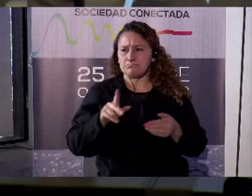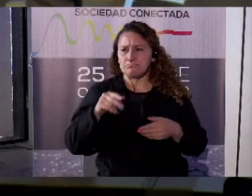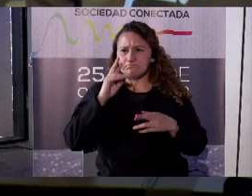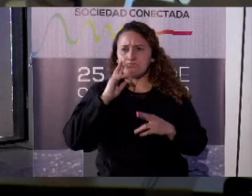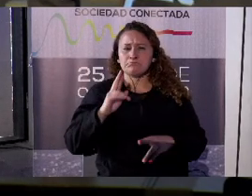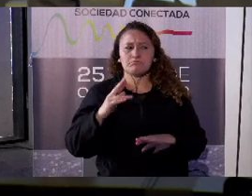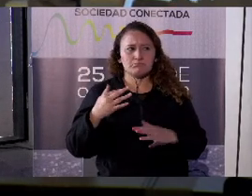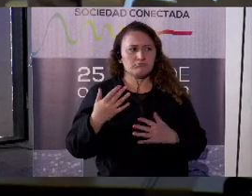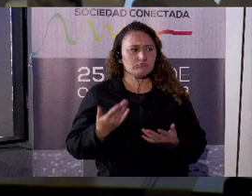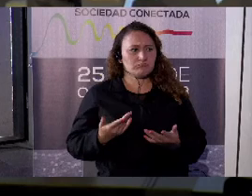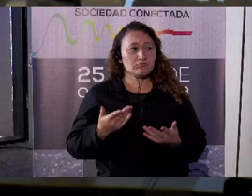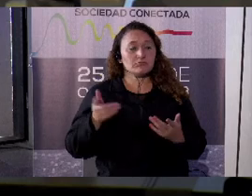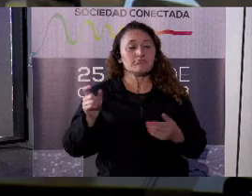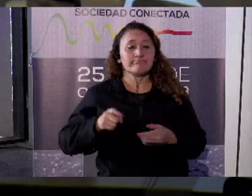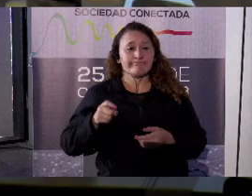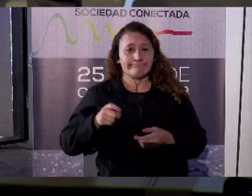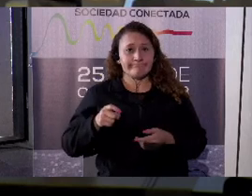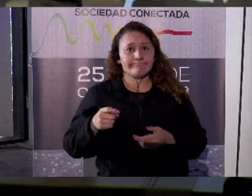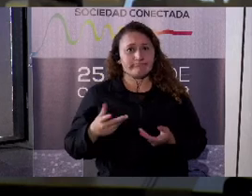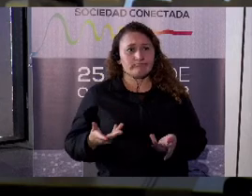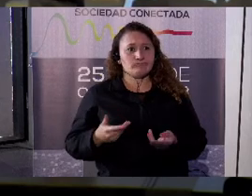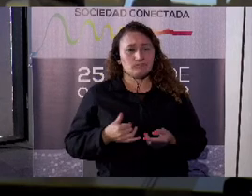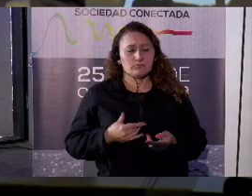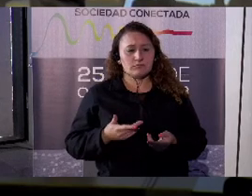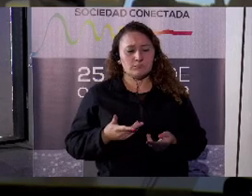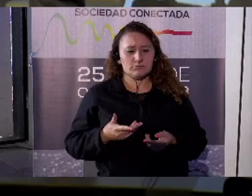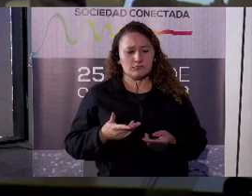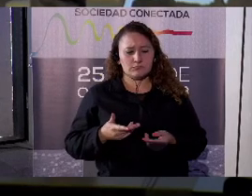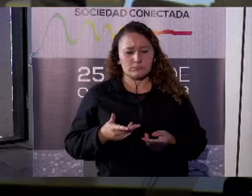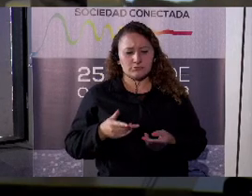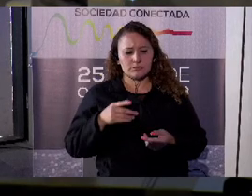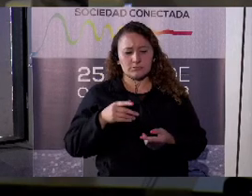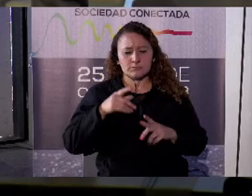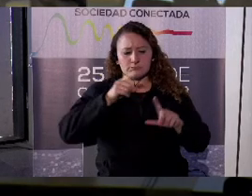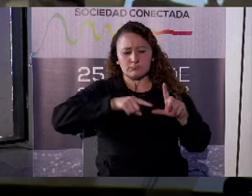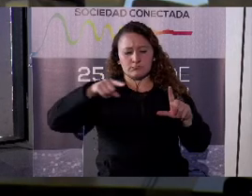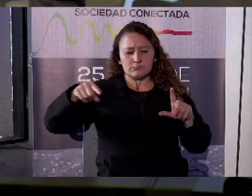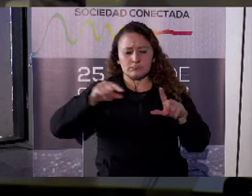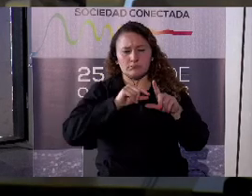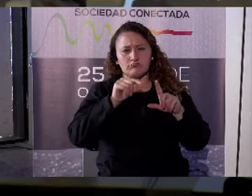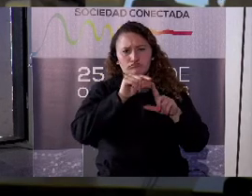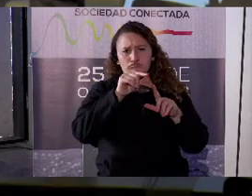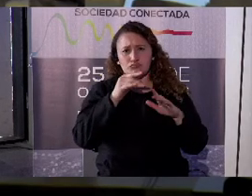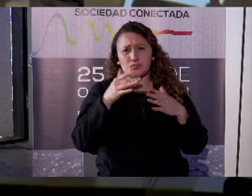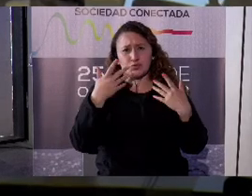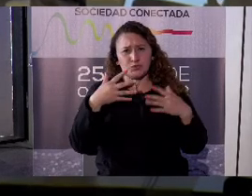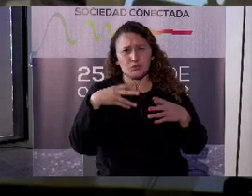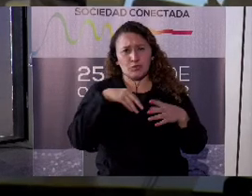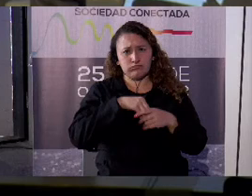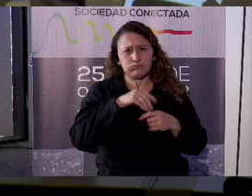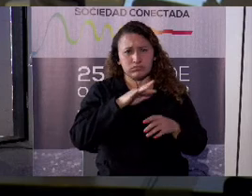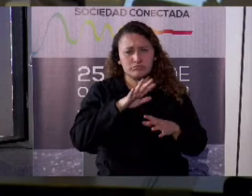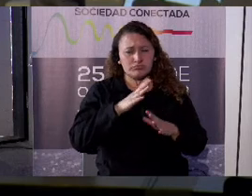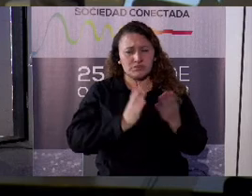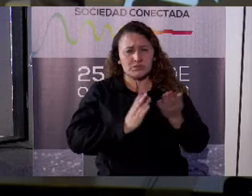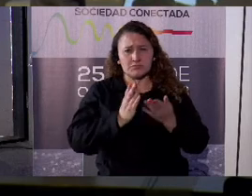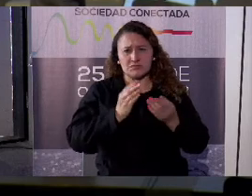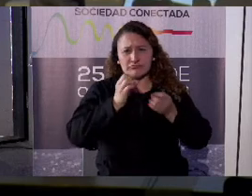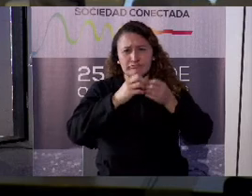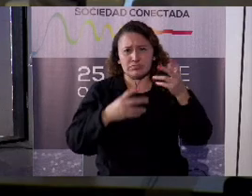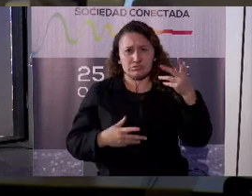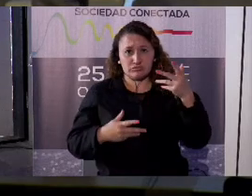que se necesita una pequeña cantidad de spectrum pueden suministrar muchos servicios en esas porciones de spectrum y